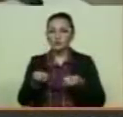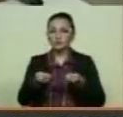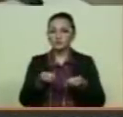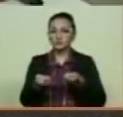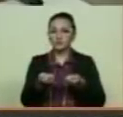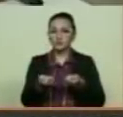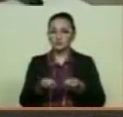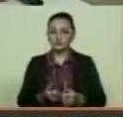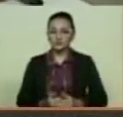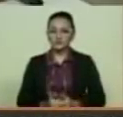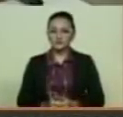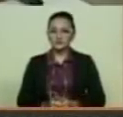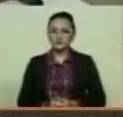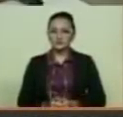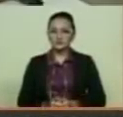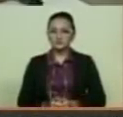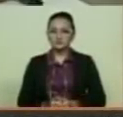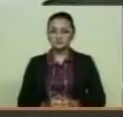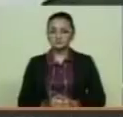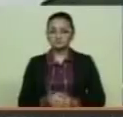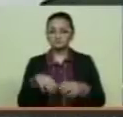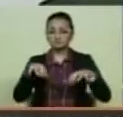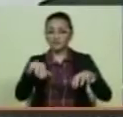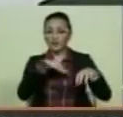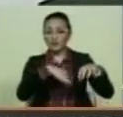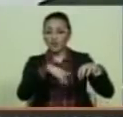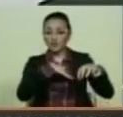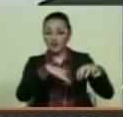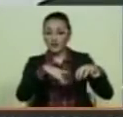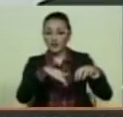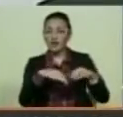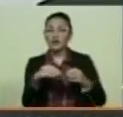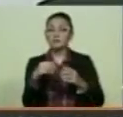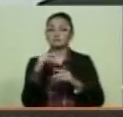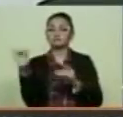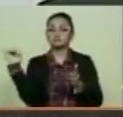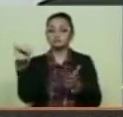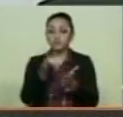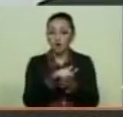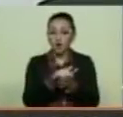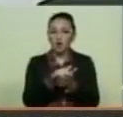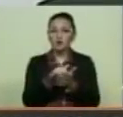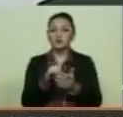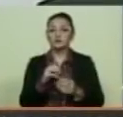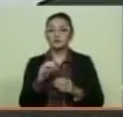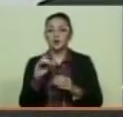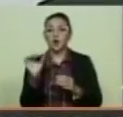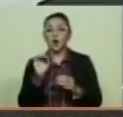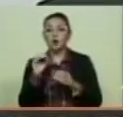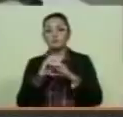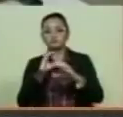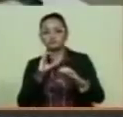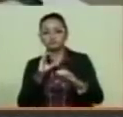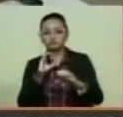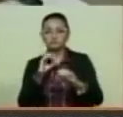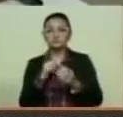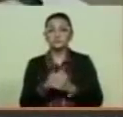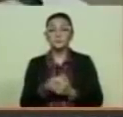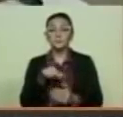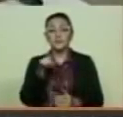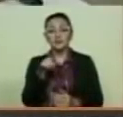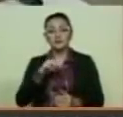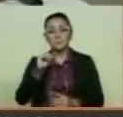existen tanto en la frontera, en los puertos y en los aeropuertos. Esta Policía Administrativa